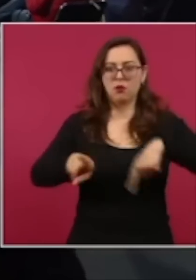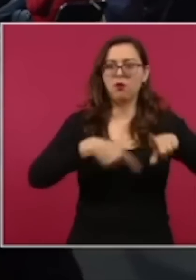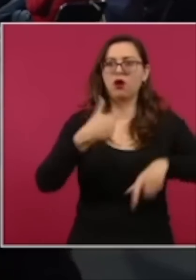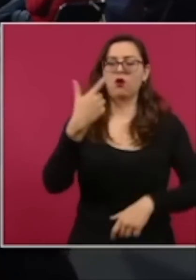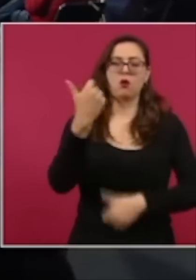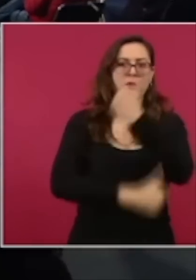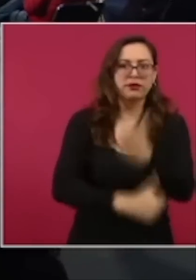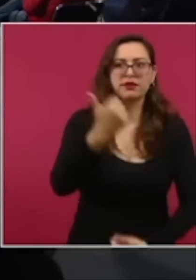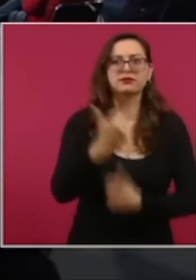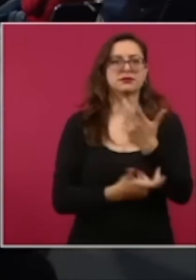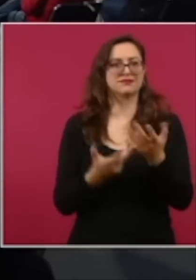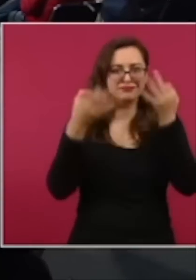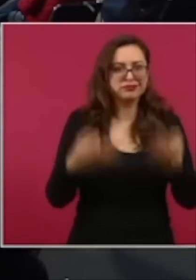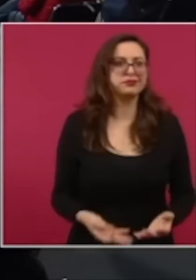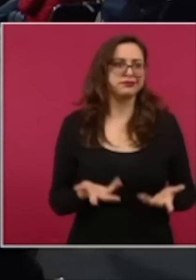es bueno.